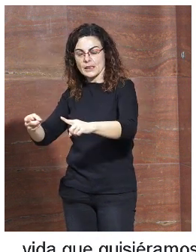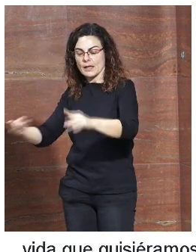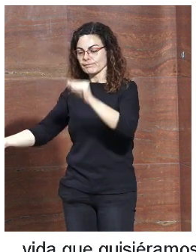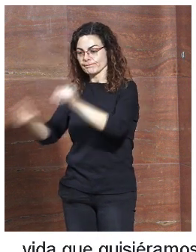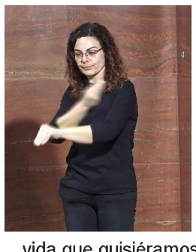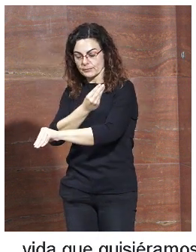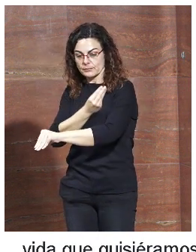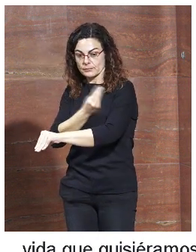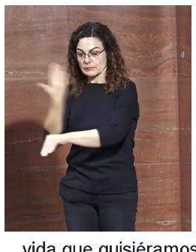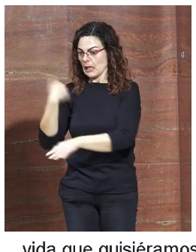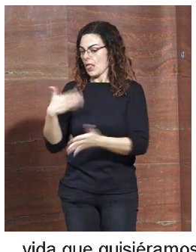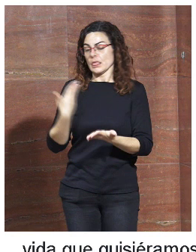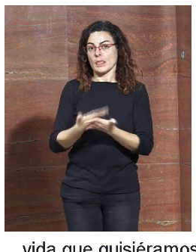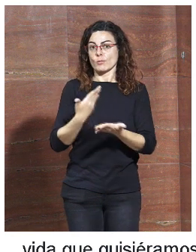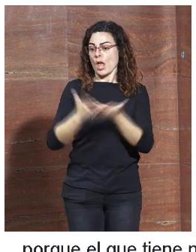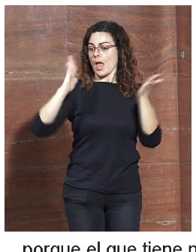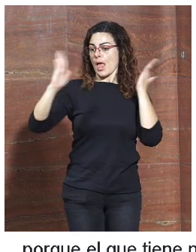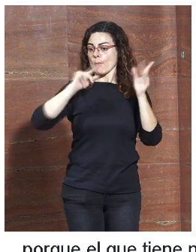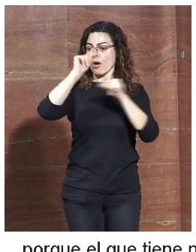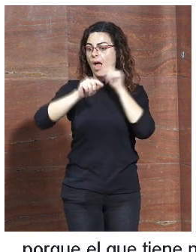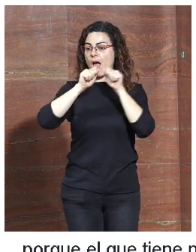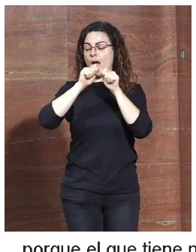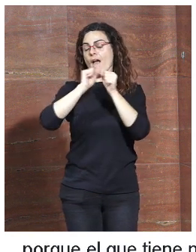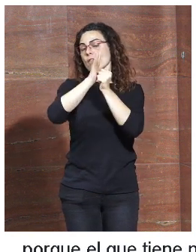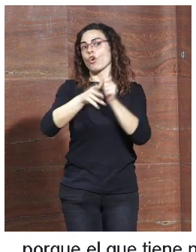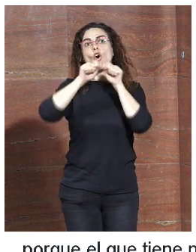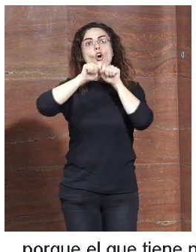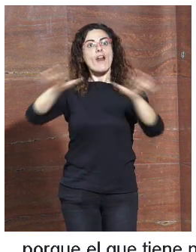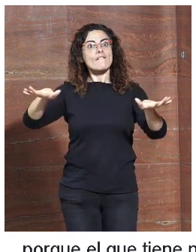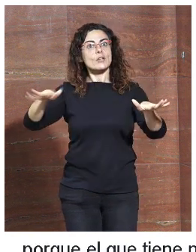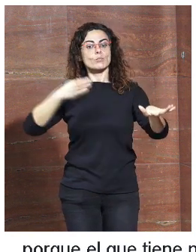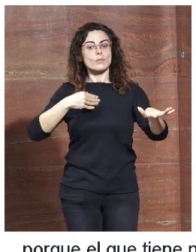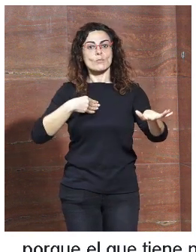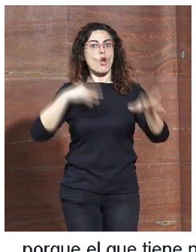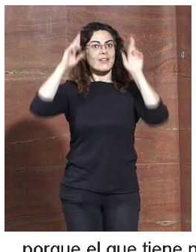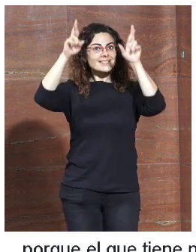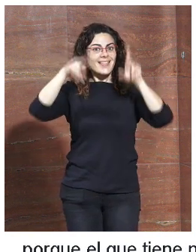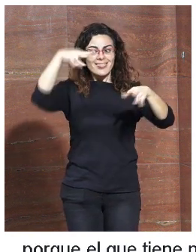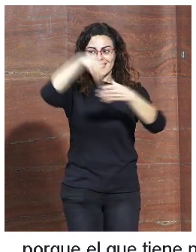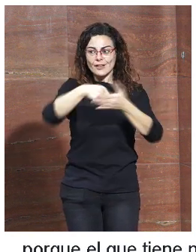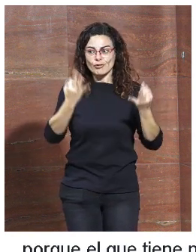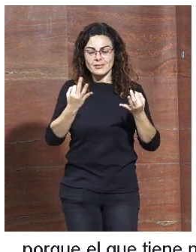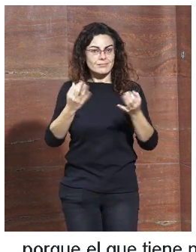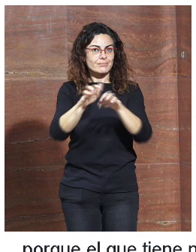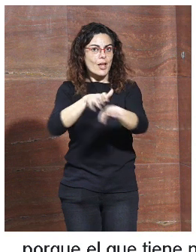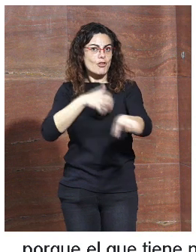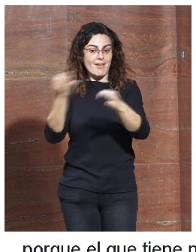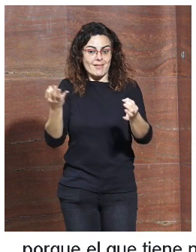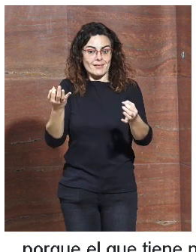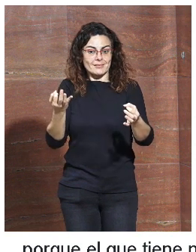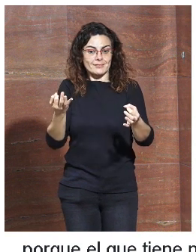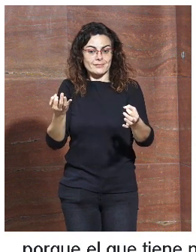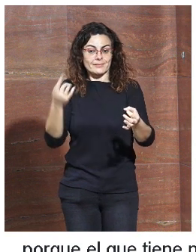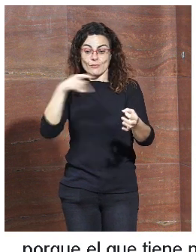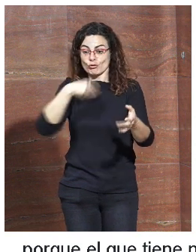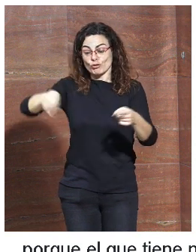de la pandemia, con lo que ha ocurrido en las residencias, en la mayoría de las residencias. La vejez es una construcción social en la